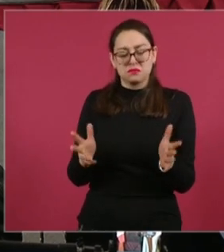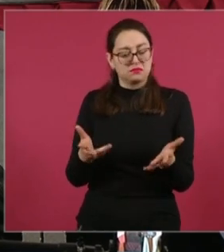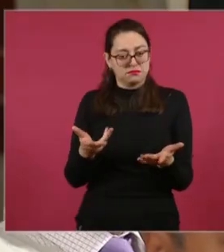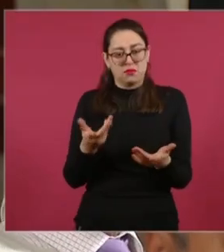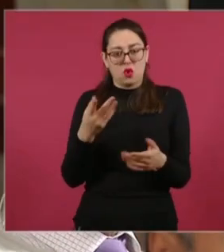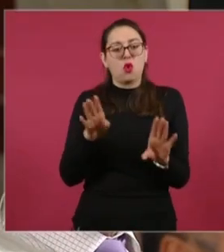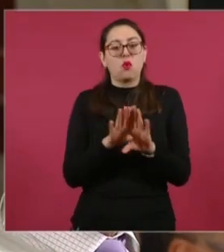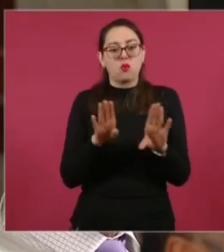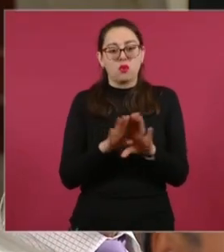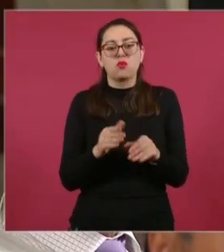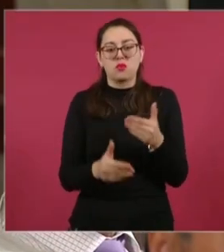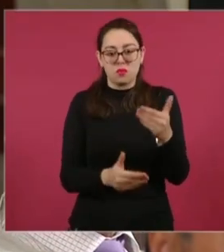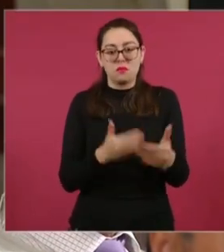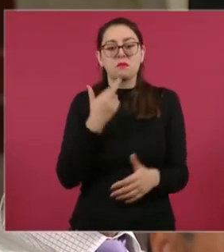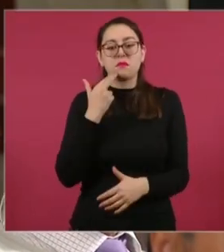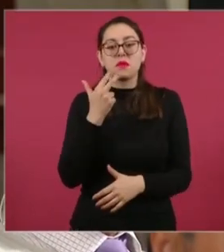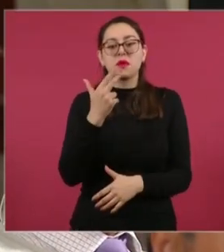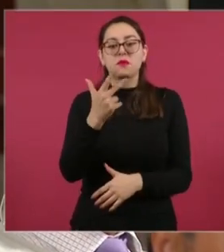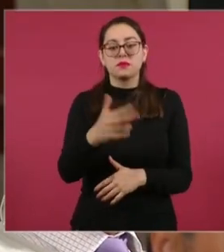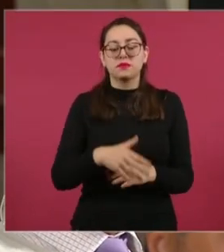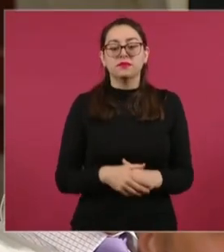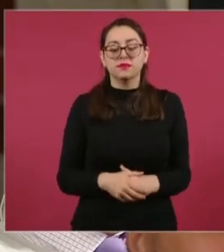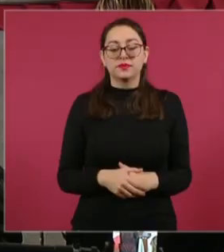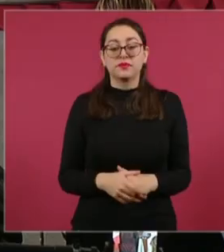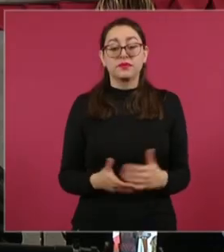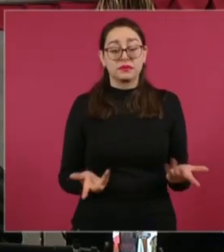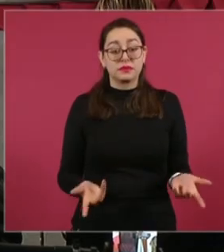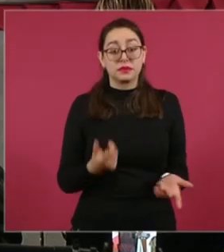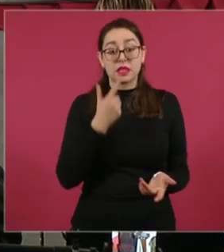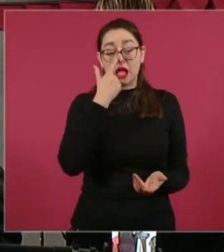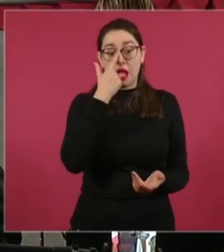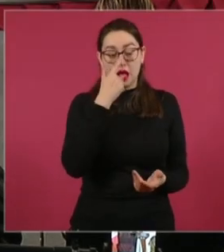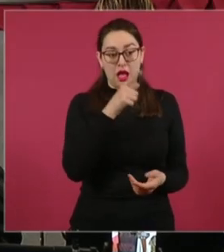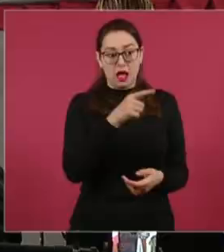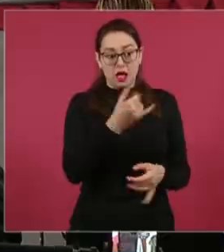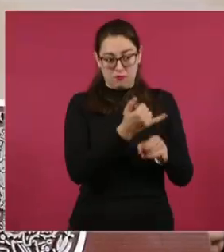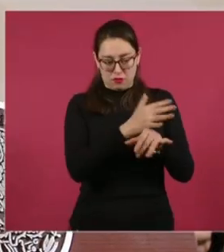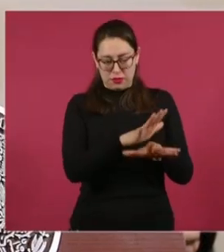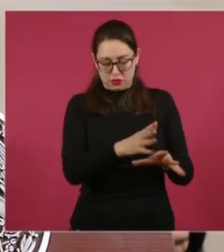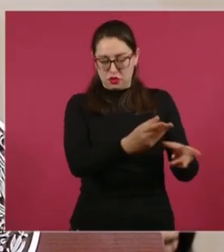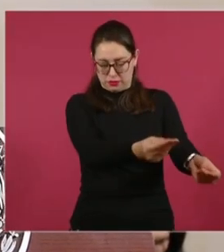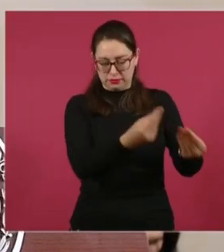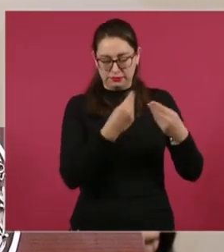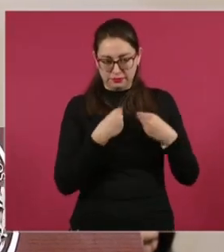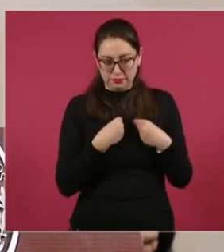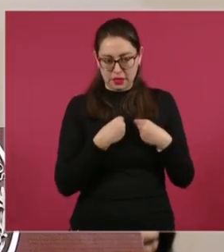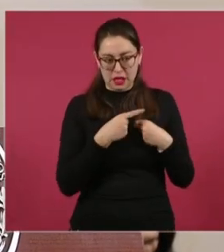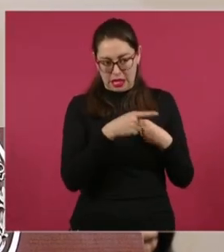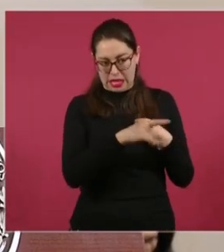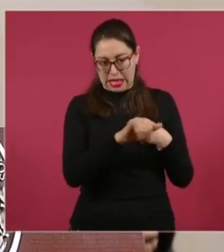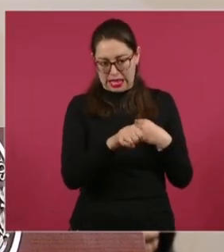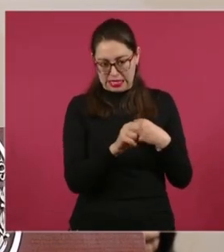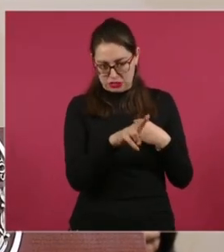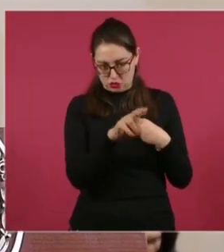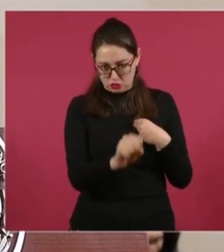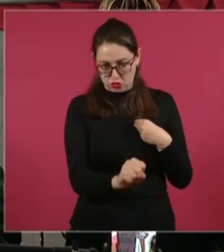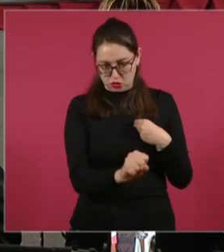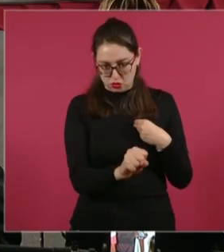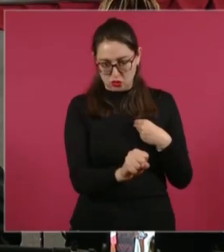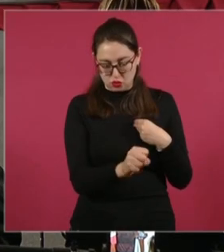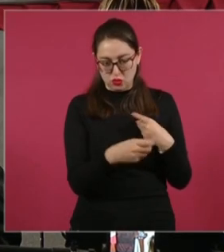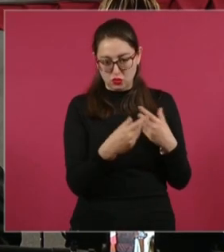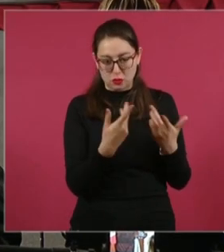continuar con eso. Y vamos a ver lo del mensaje, si te lo dejas a Jesús, para ver… ¿De los